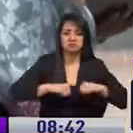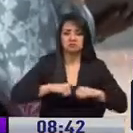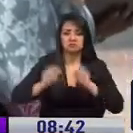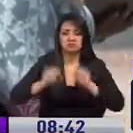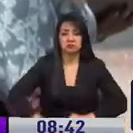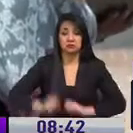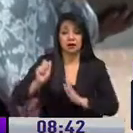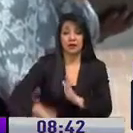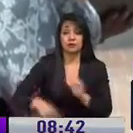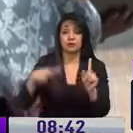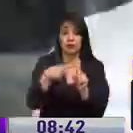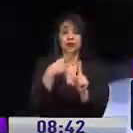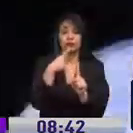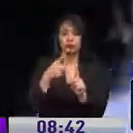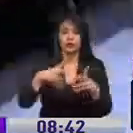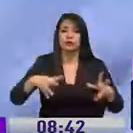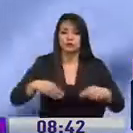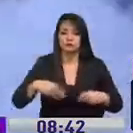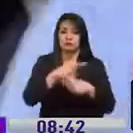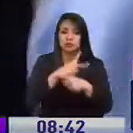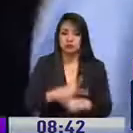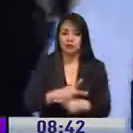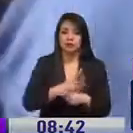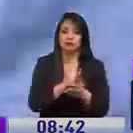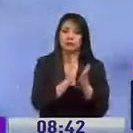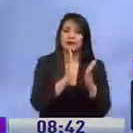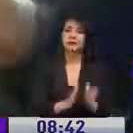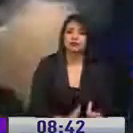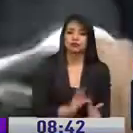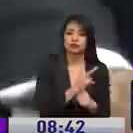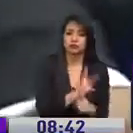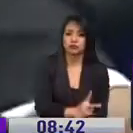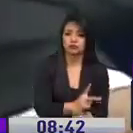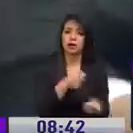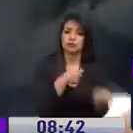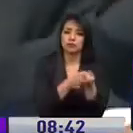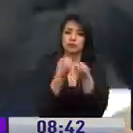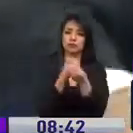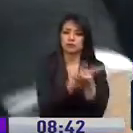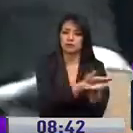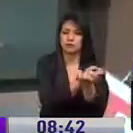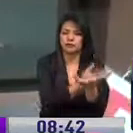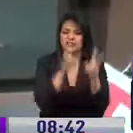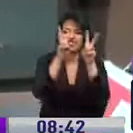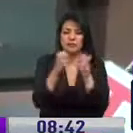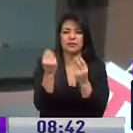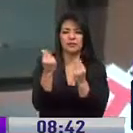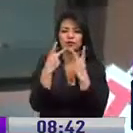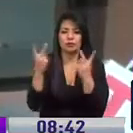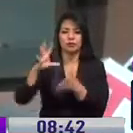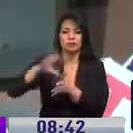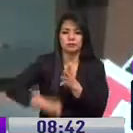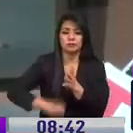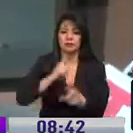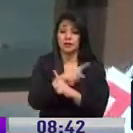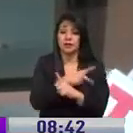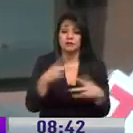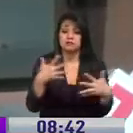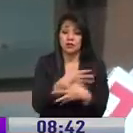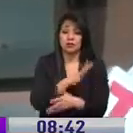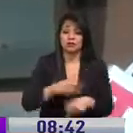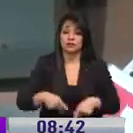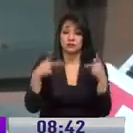Yanes, él se habría acogido al programa de víctimas y testigos con el fin de colaborar en el caso por peculado contra Alvarado. Sí, temes por su integridad y por eso hemos pedido